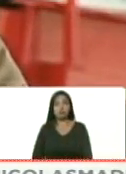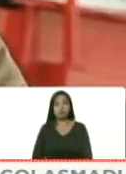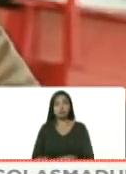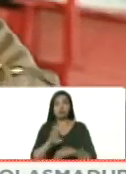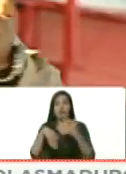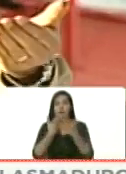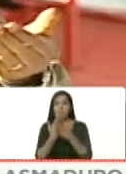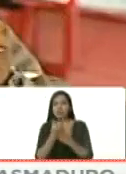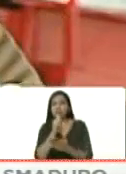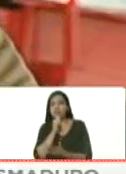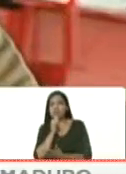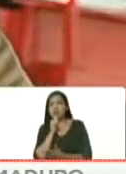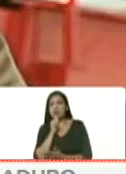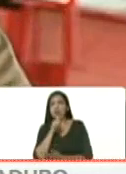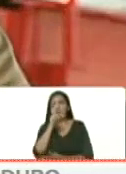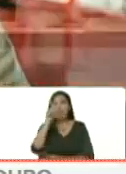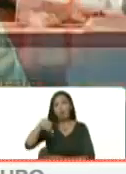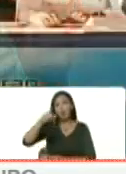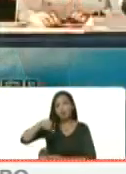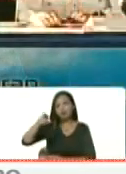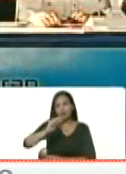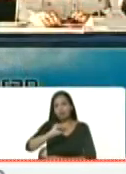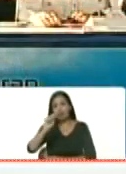hasta, bueno, los taxistas,